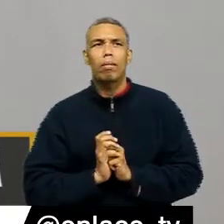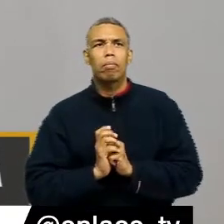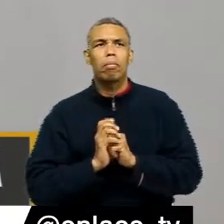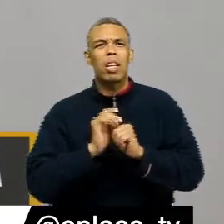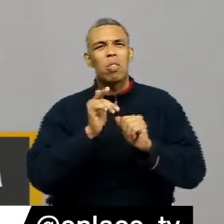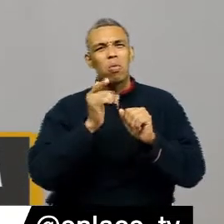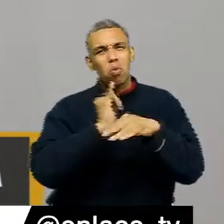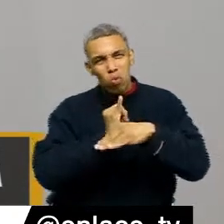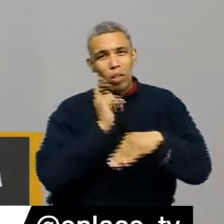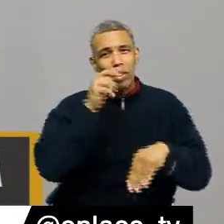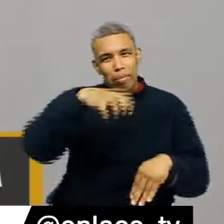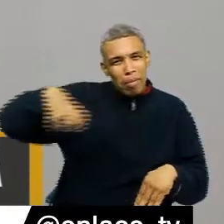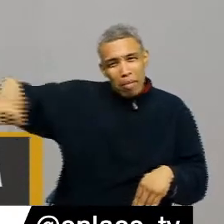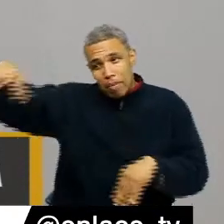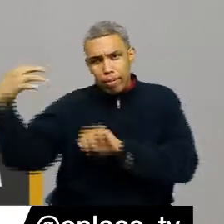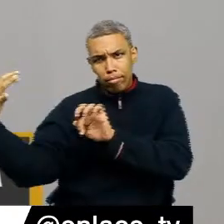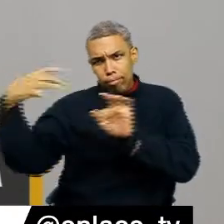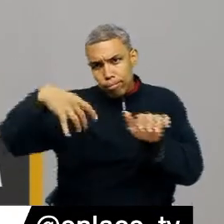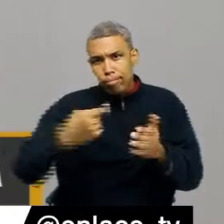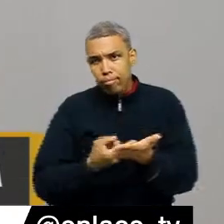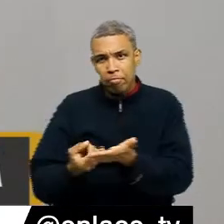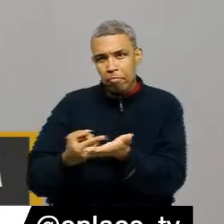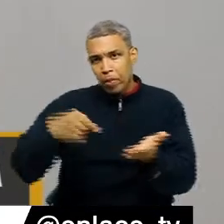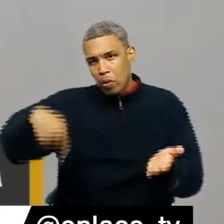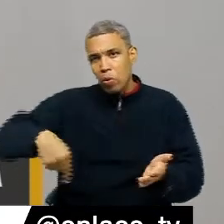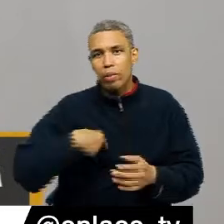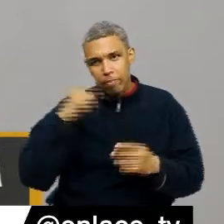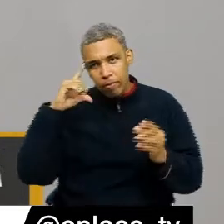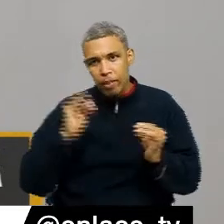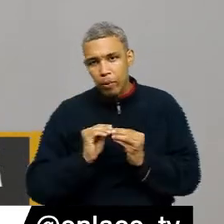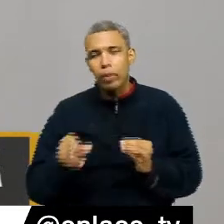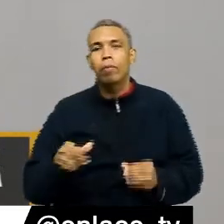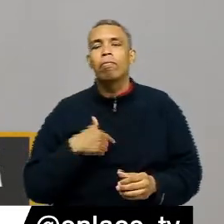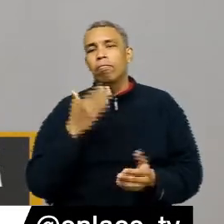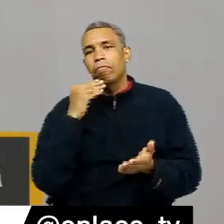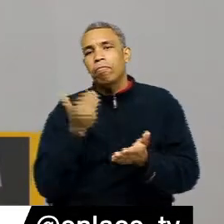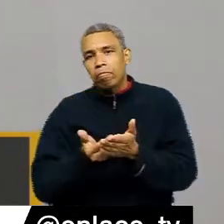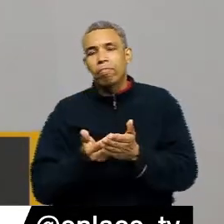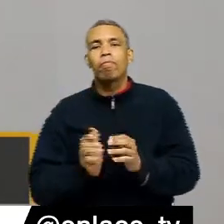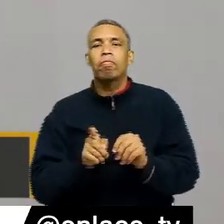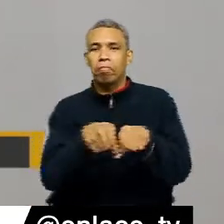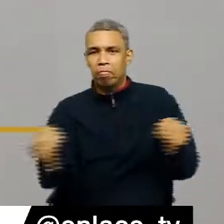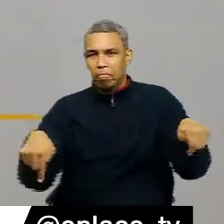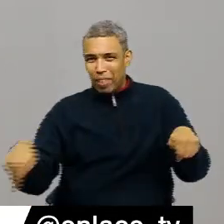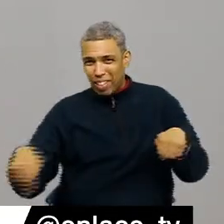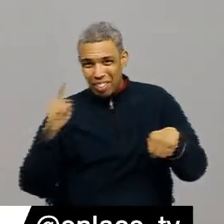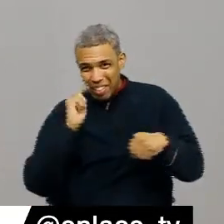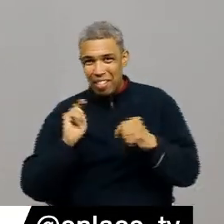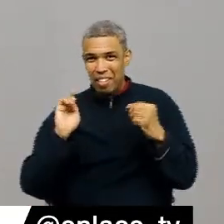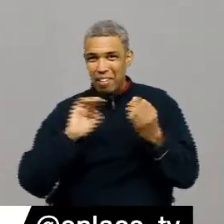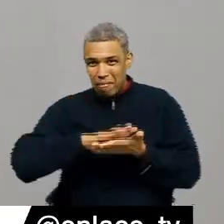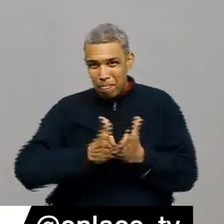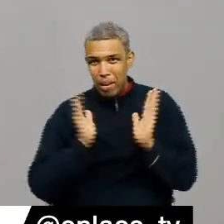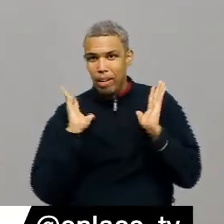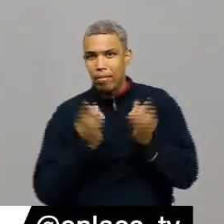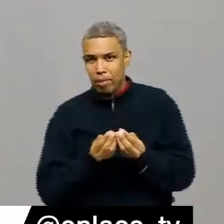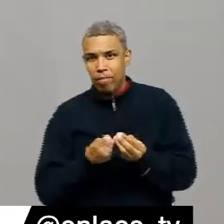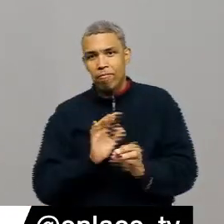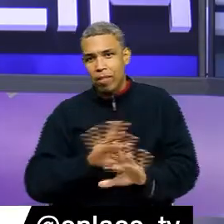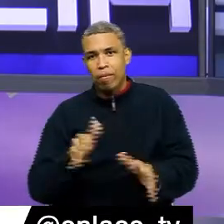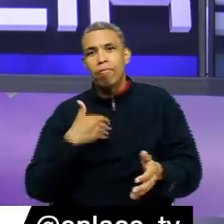entidades del gobierno local. Es la información que generamos desde aquí, desde la Oficina Asesora de Paz y Convivencia. Continúen ustedes con más de Enlace Noticias. Muy buenas